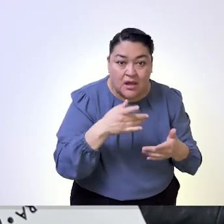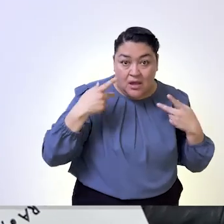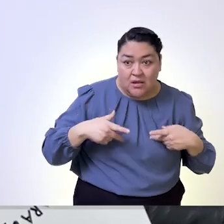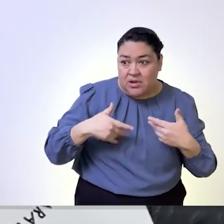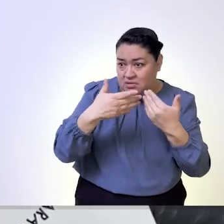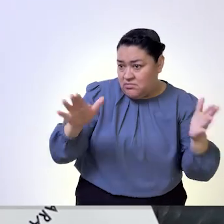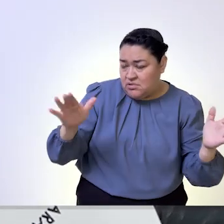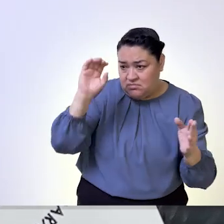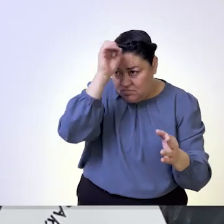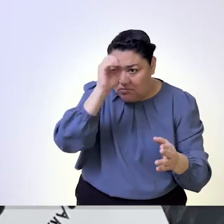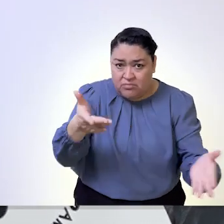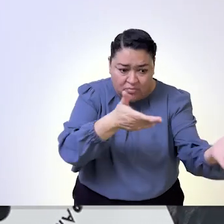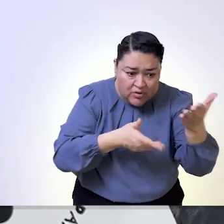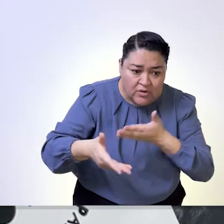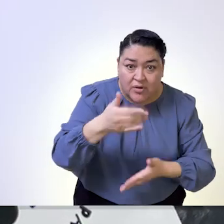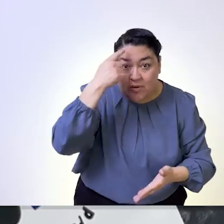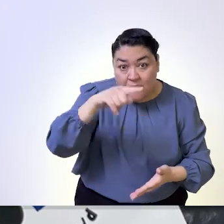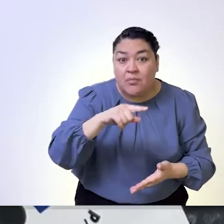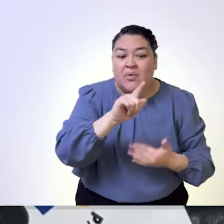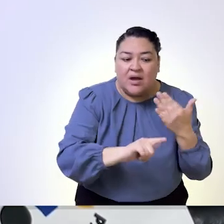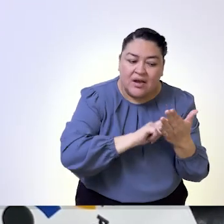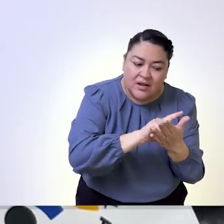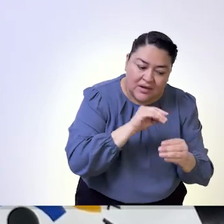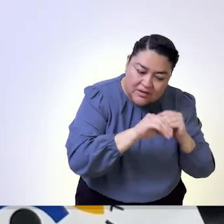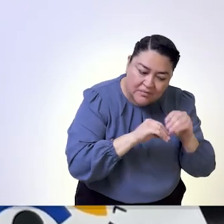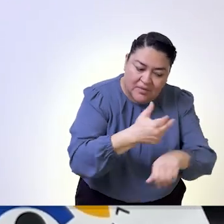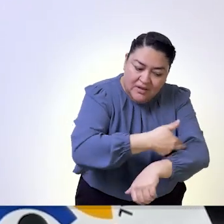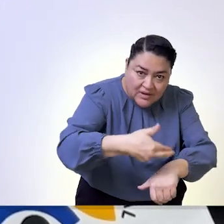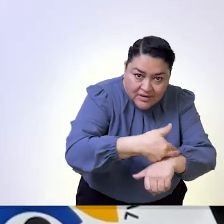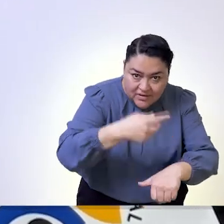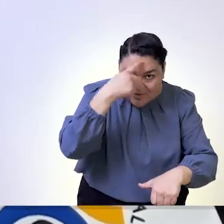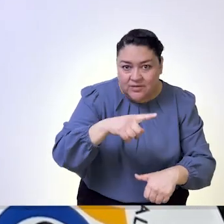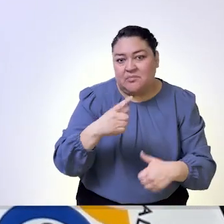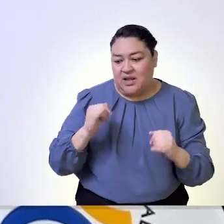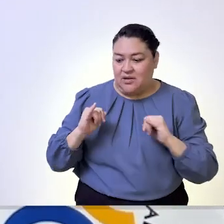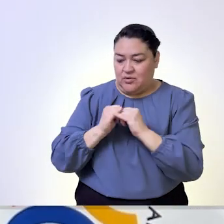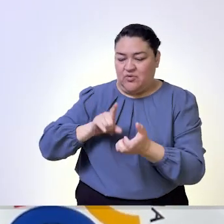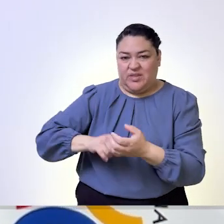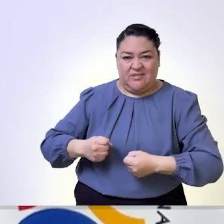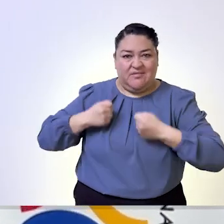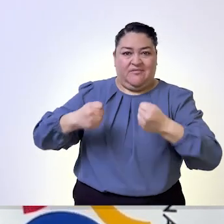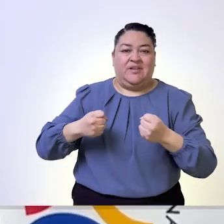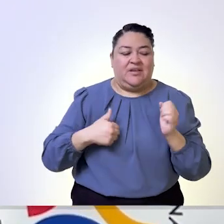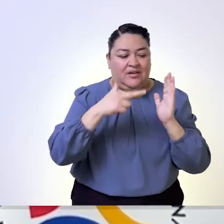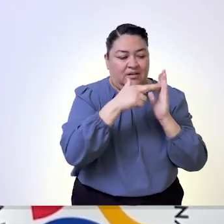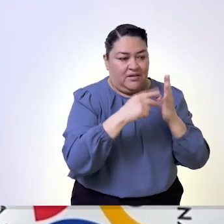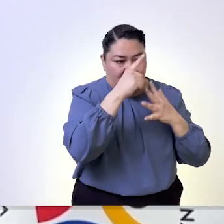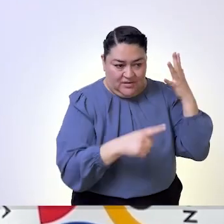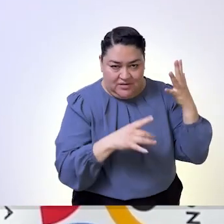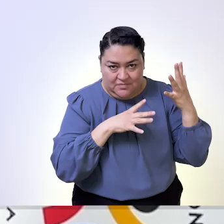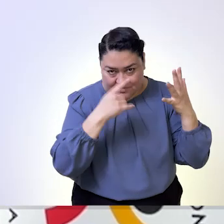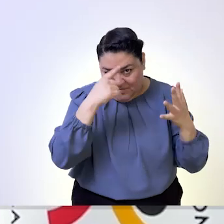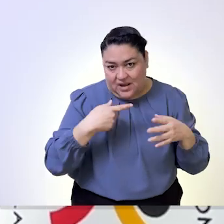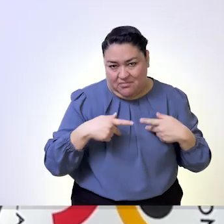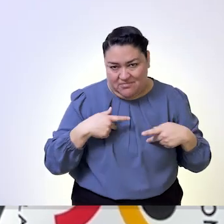poder escuchar las voces rumbo a la construcción de ese mecanismo, de esas instituciones y esas reglas